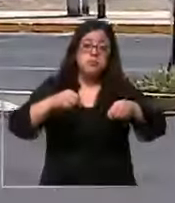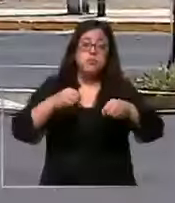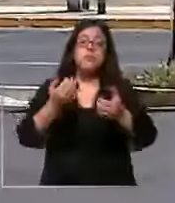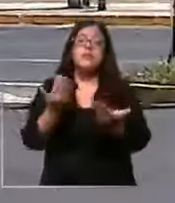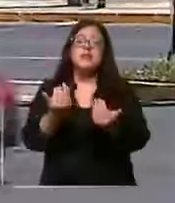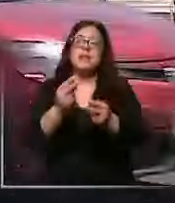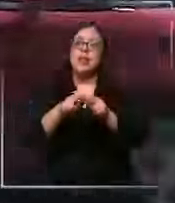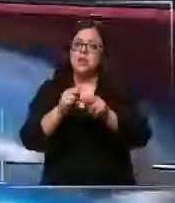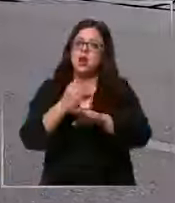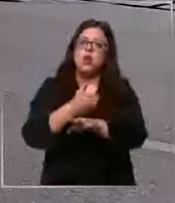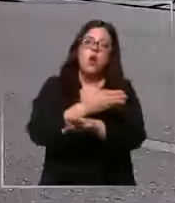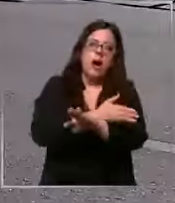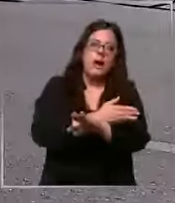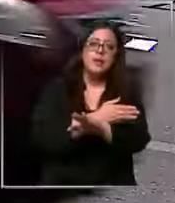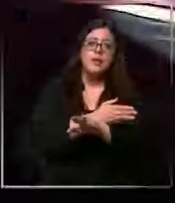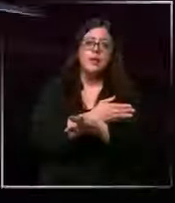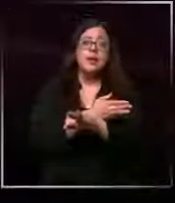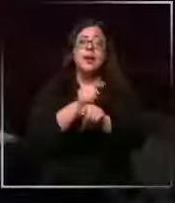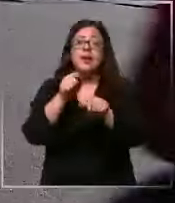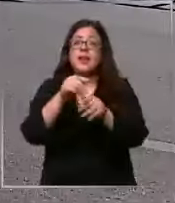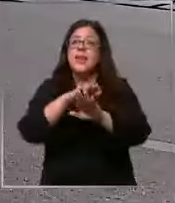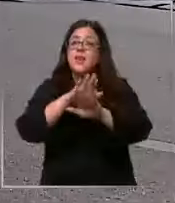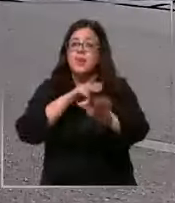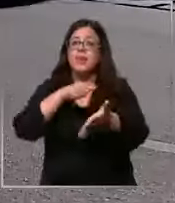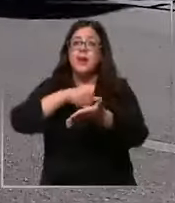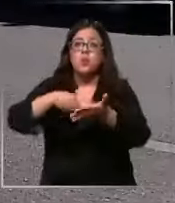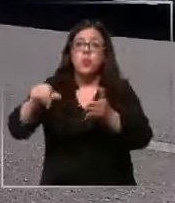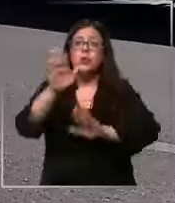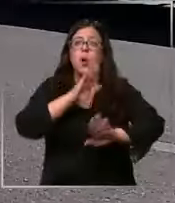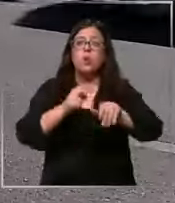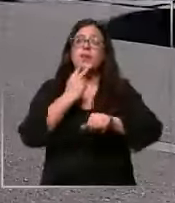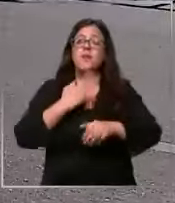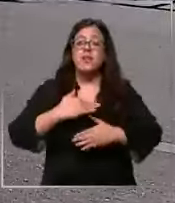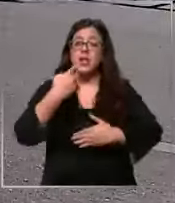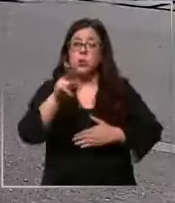trámite lo antes posible. De esta forma, evita multas, cuida de su vida y la de sus pasajeros.